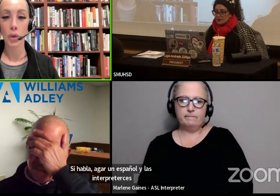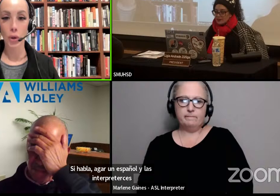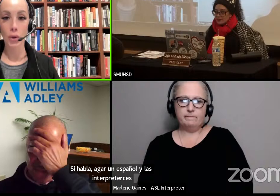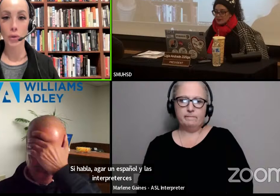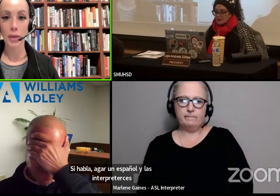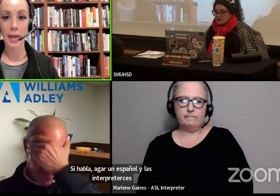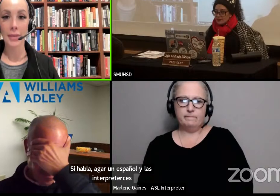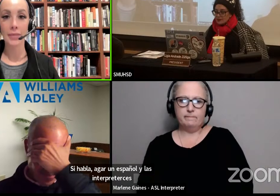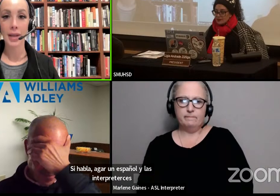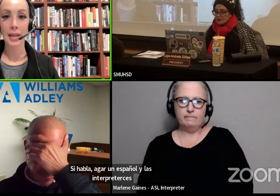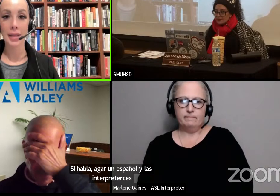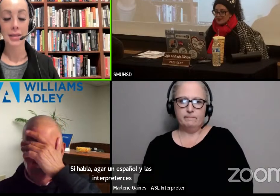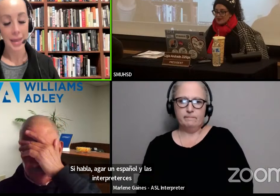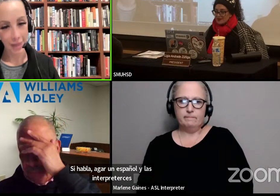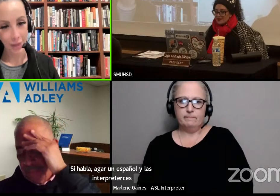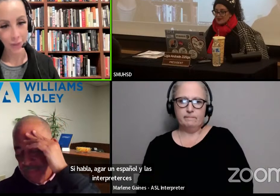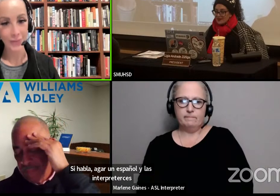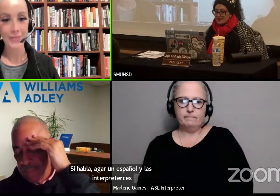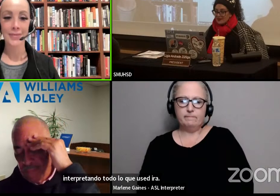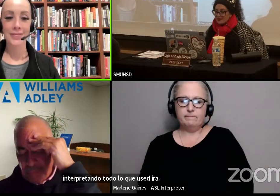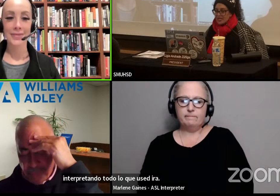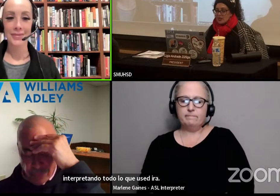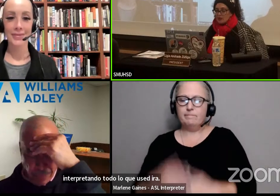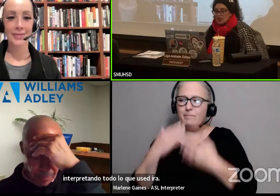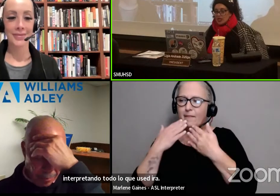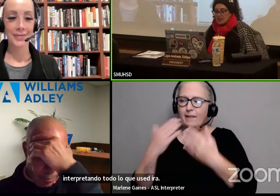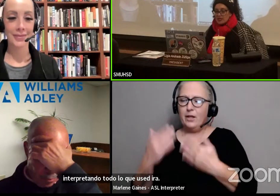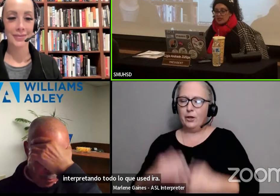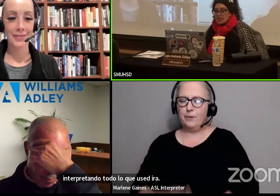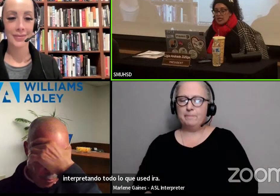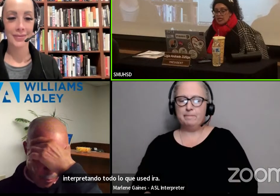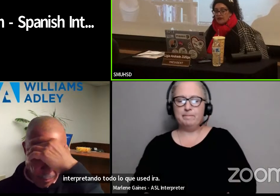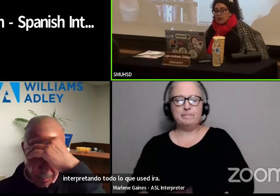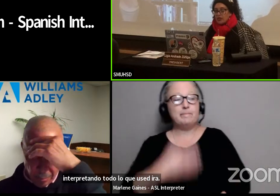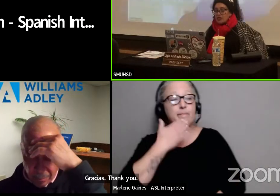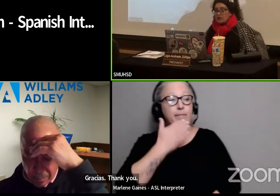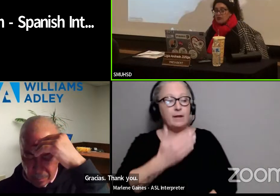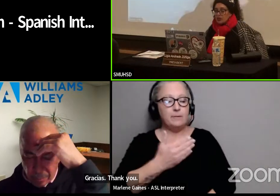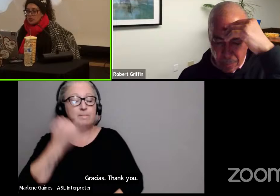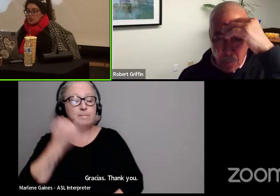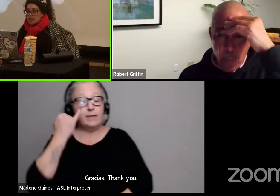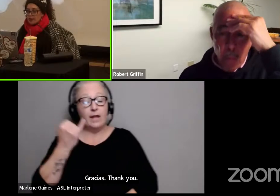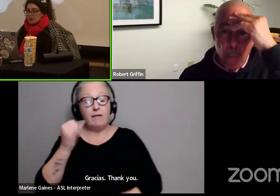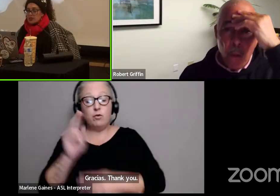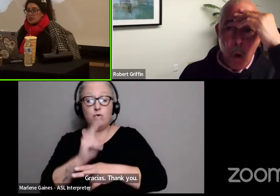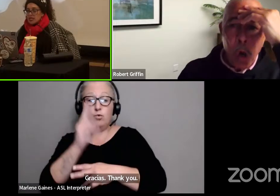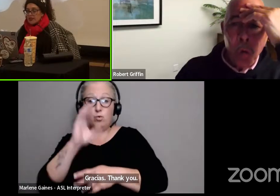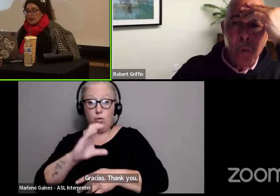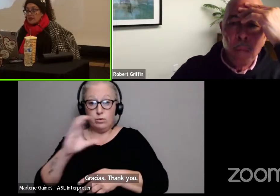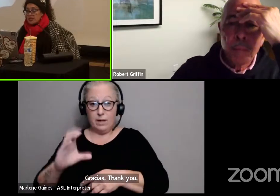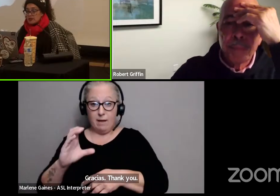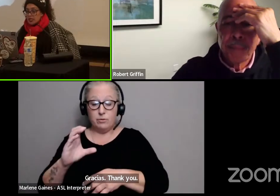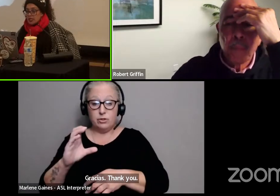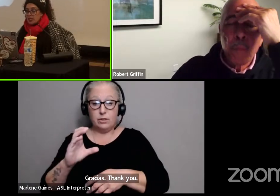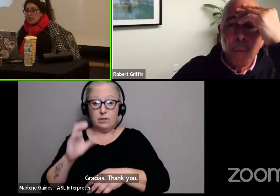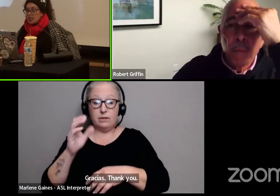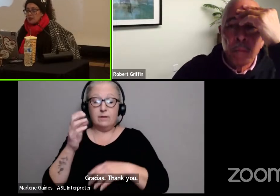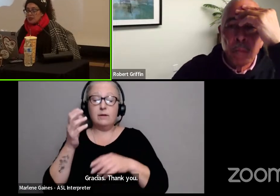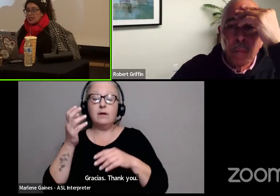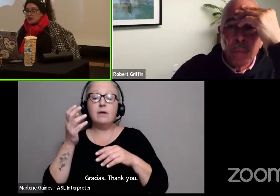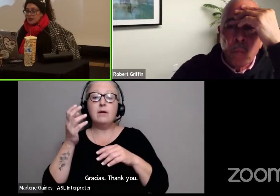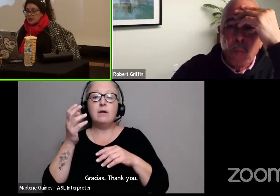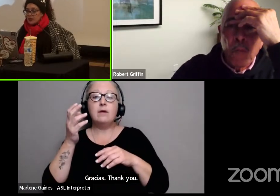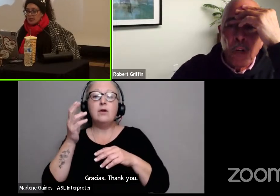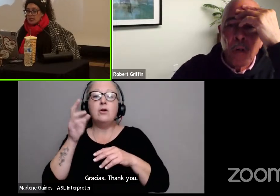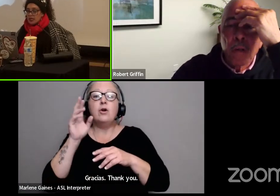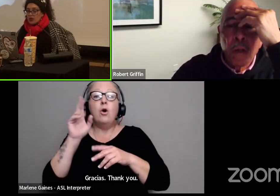interpretando todo lo que usted diga. Gracias. Thank you. Muchas gracias. If you wish to view closed captions of this meeting,